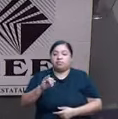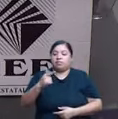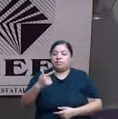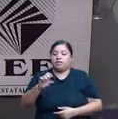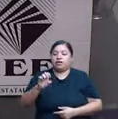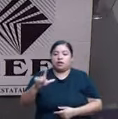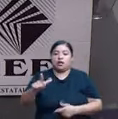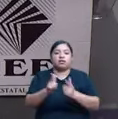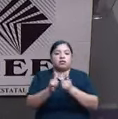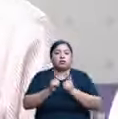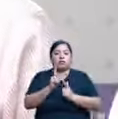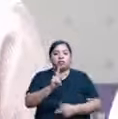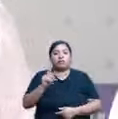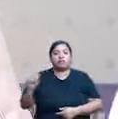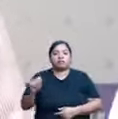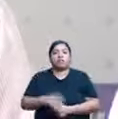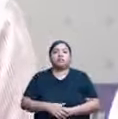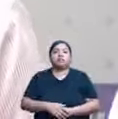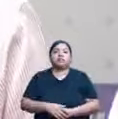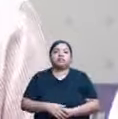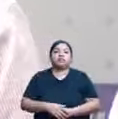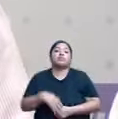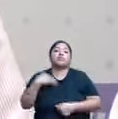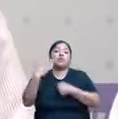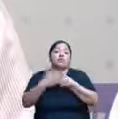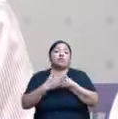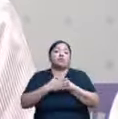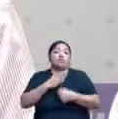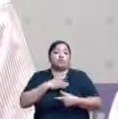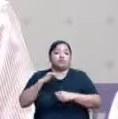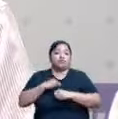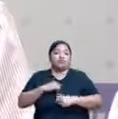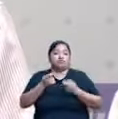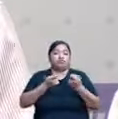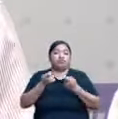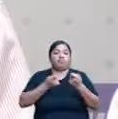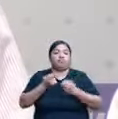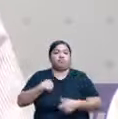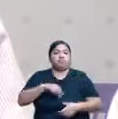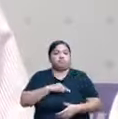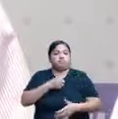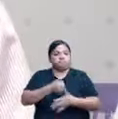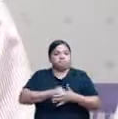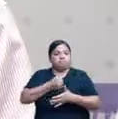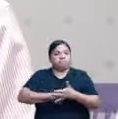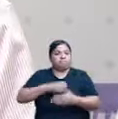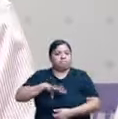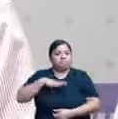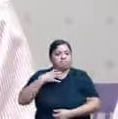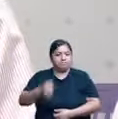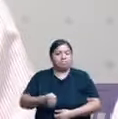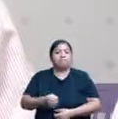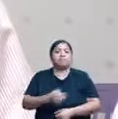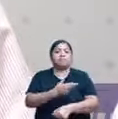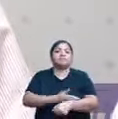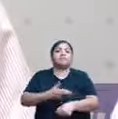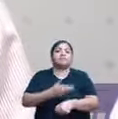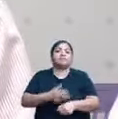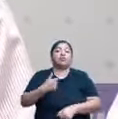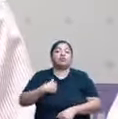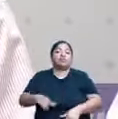Trabajo. Adelante, candidato. En mi gobierno trabajaremos y gestionaremos arduamente al ser presidente municipal.